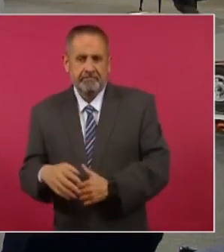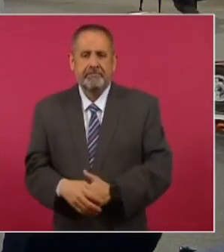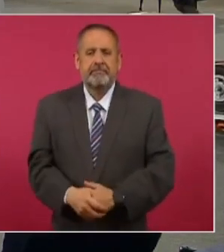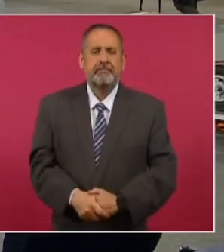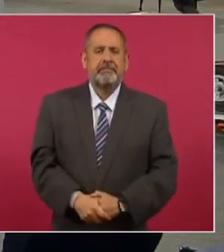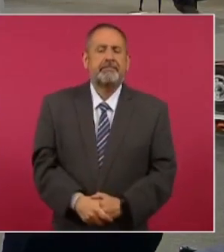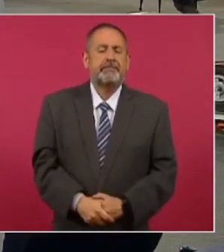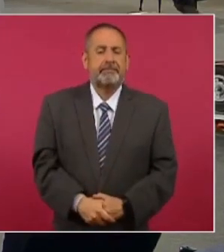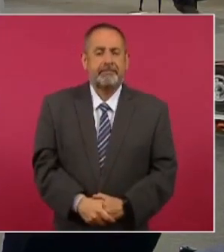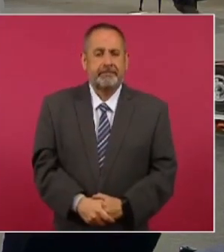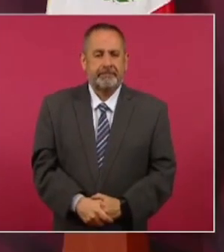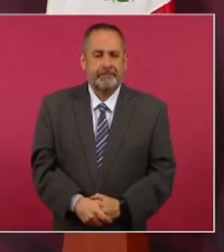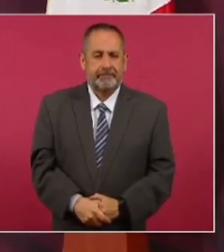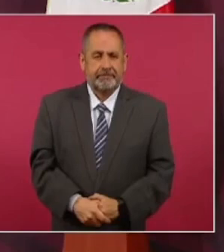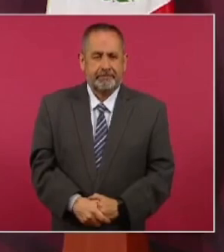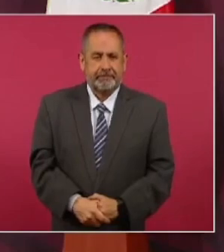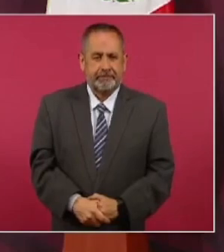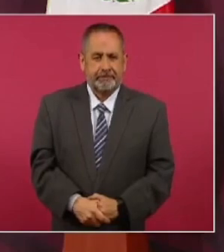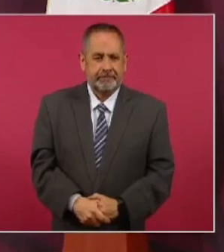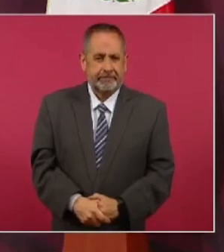las tribunas repletas